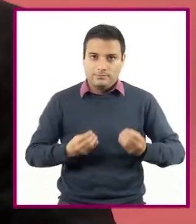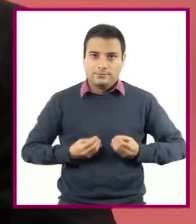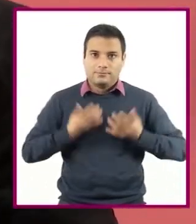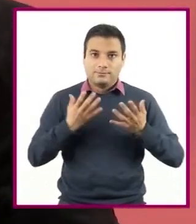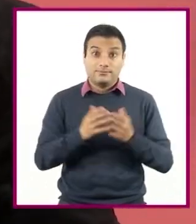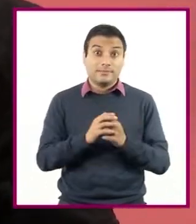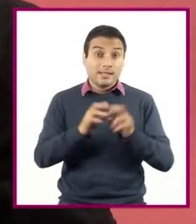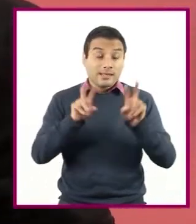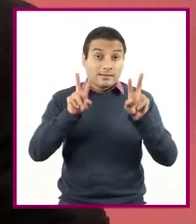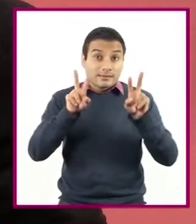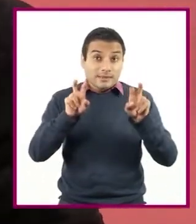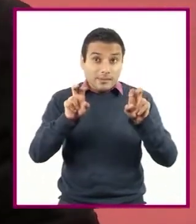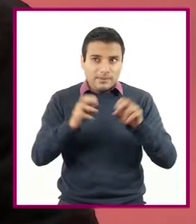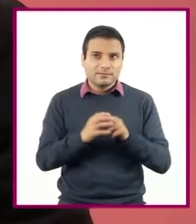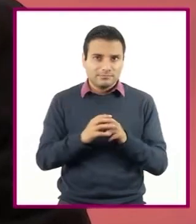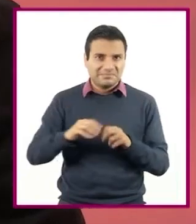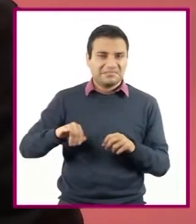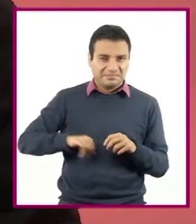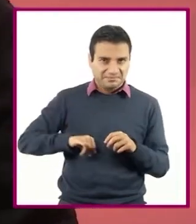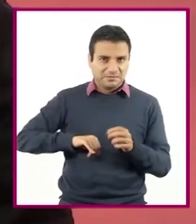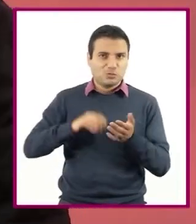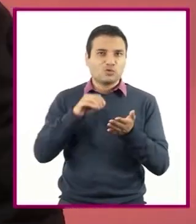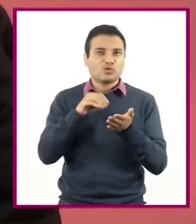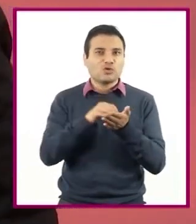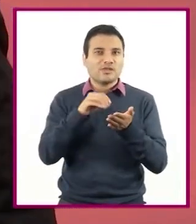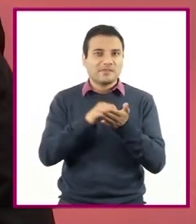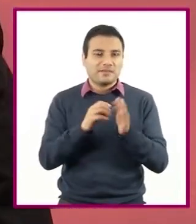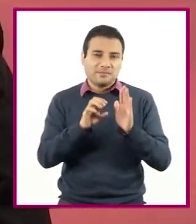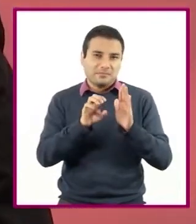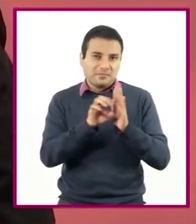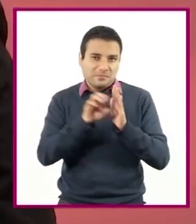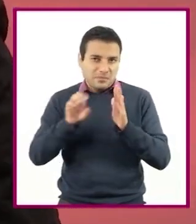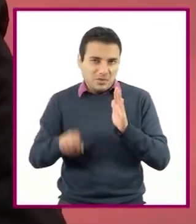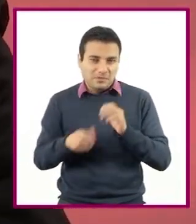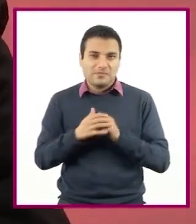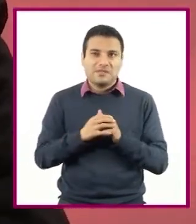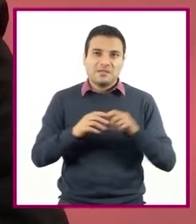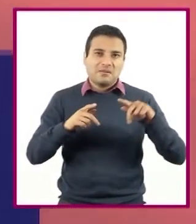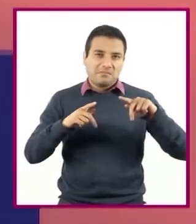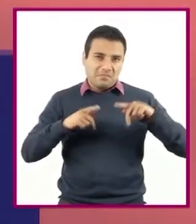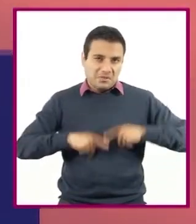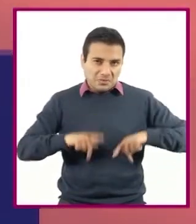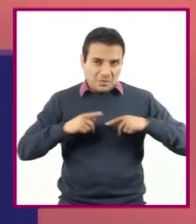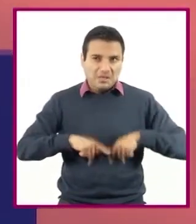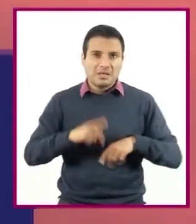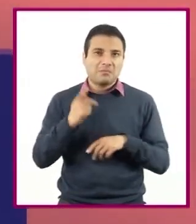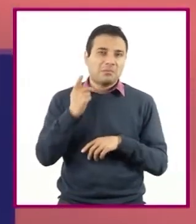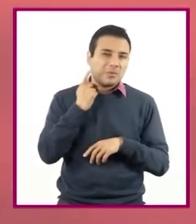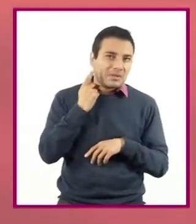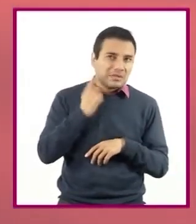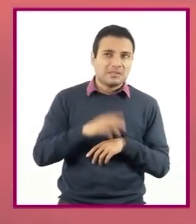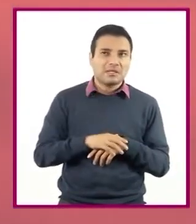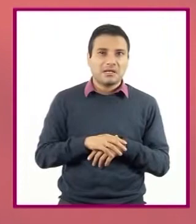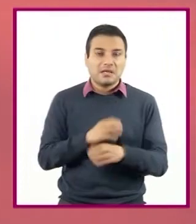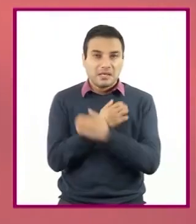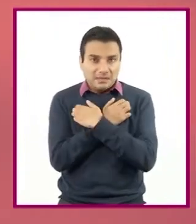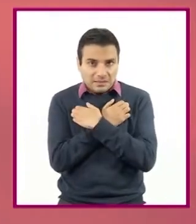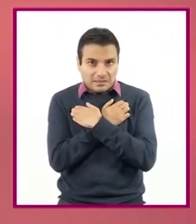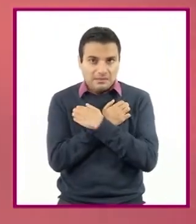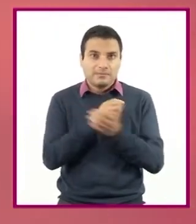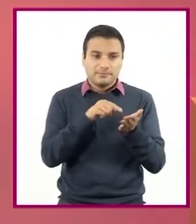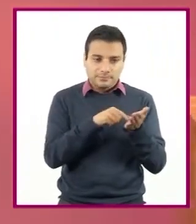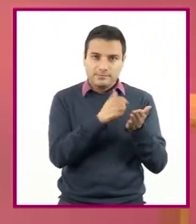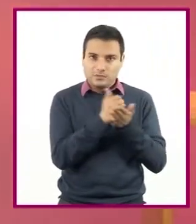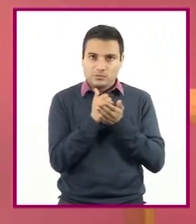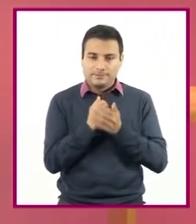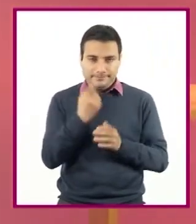están vigentes. Lo notamos por sus aportes en lo social, político y ético. Así es, y te invito a que